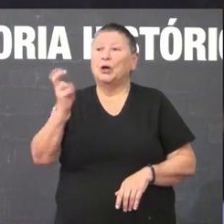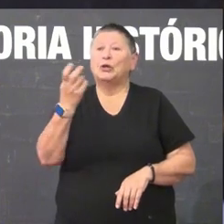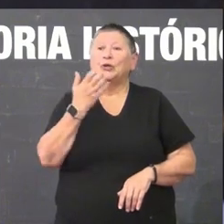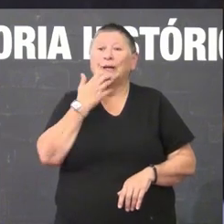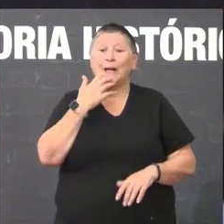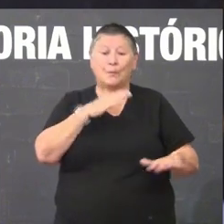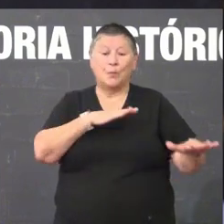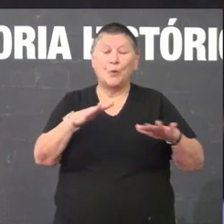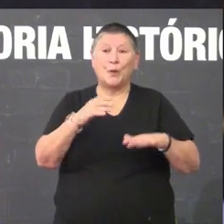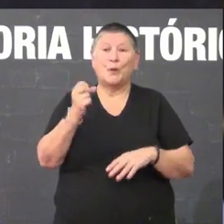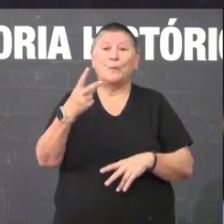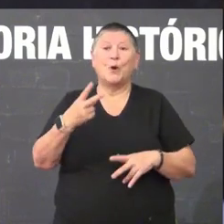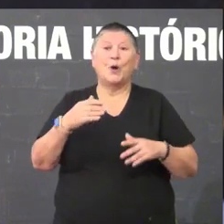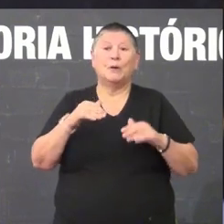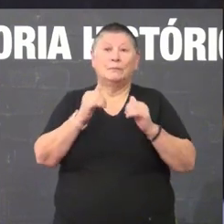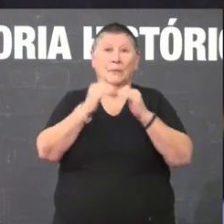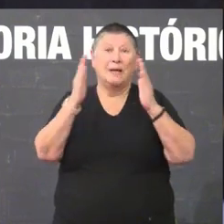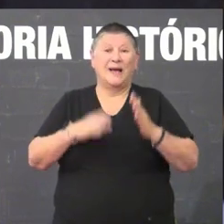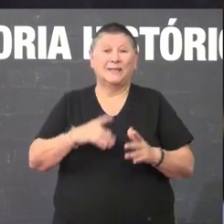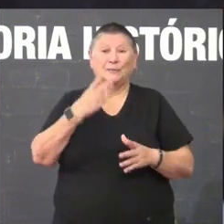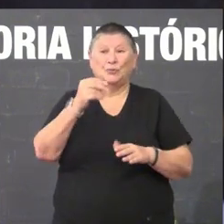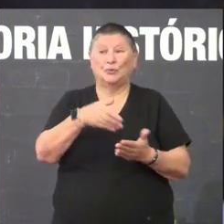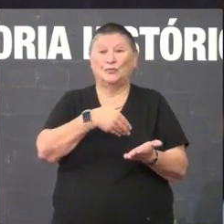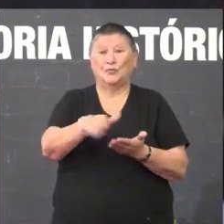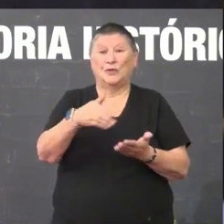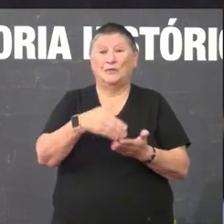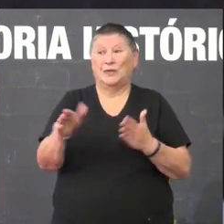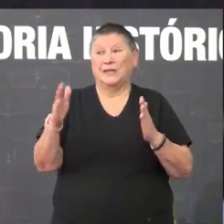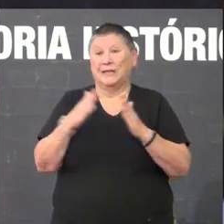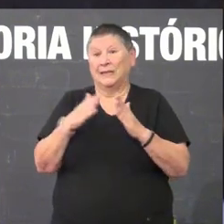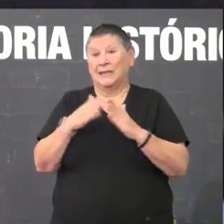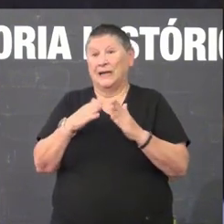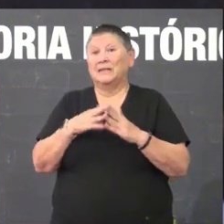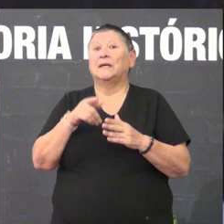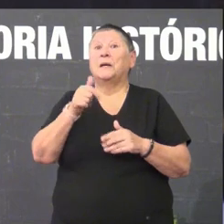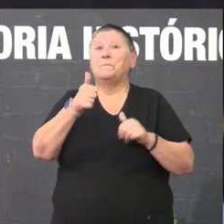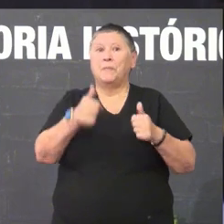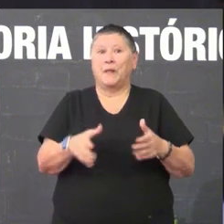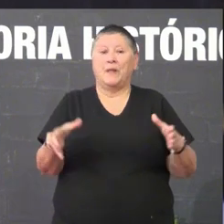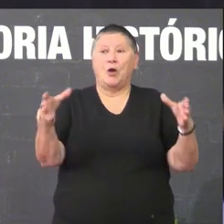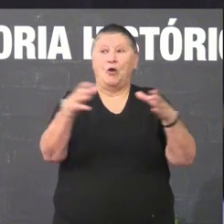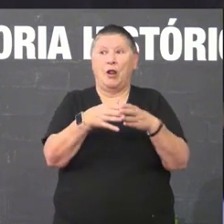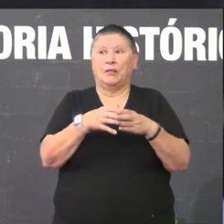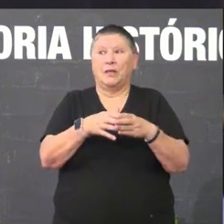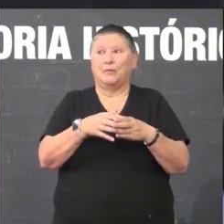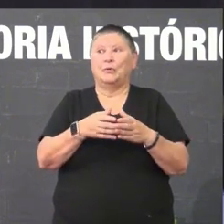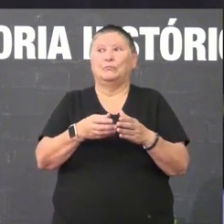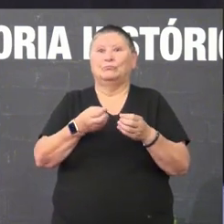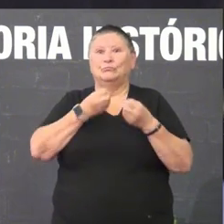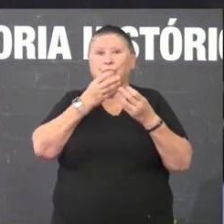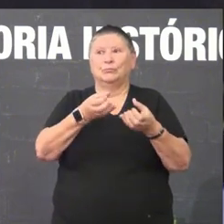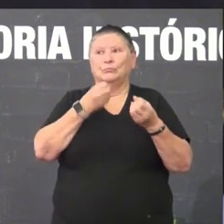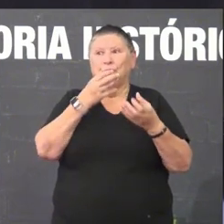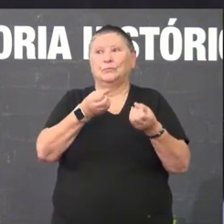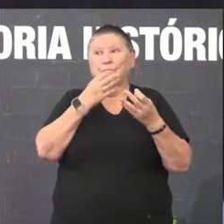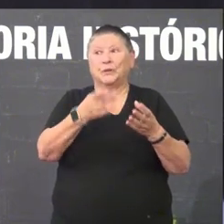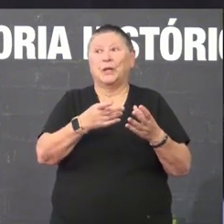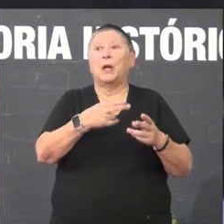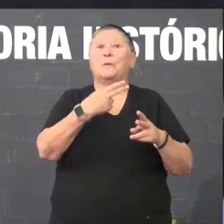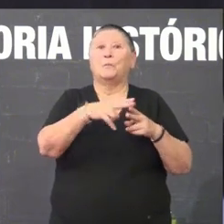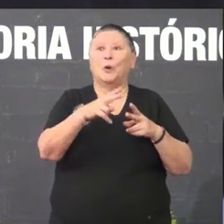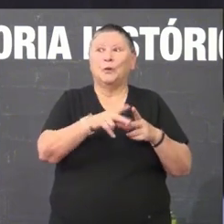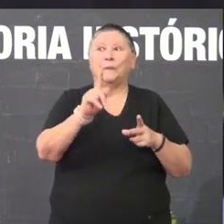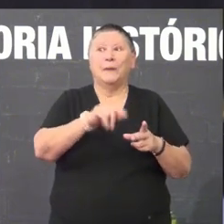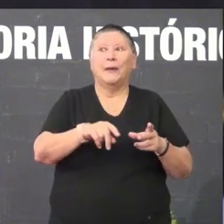movimiento por la vivienda los desahucios por ejemplo ahí se articuló un relato colectivo y político que lo que dijo Es que